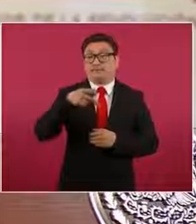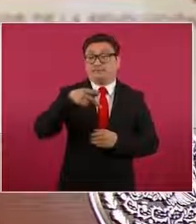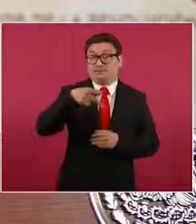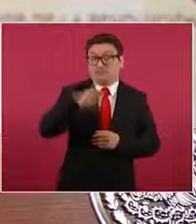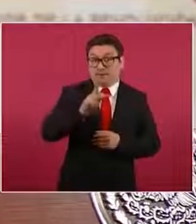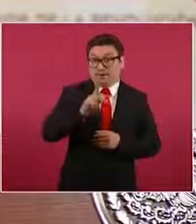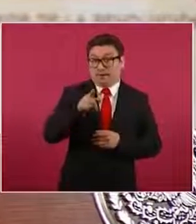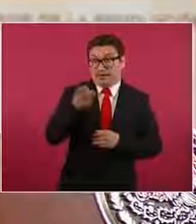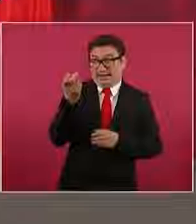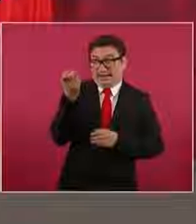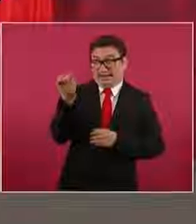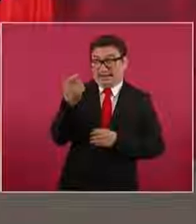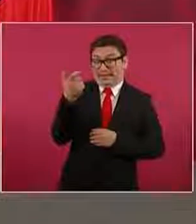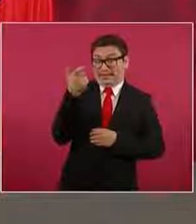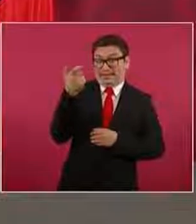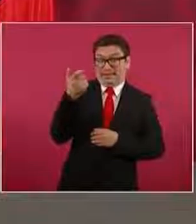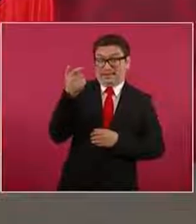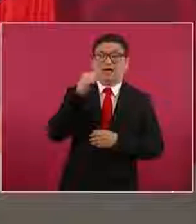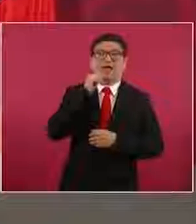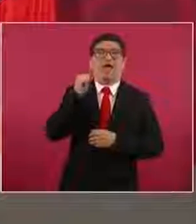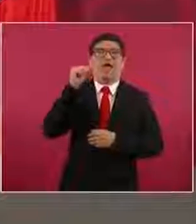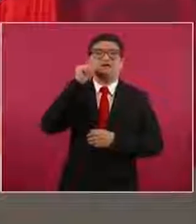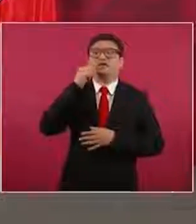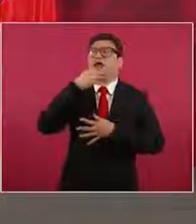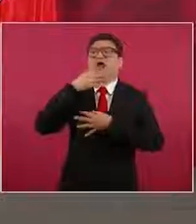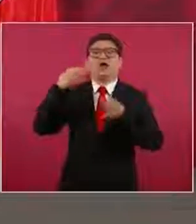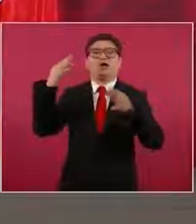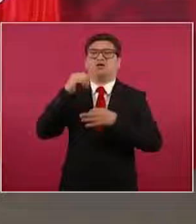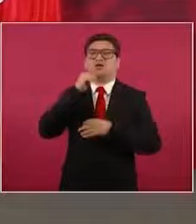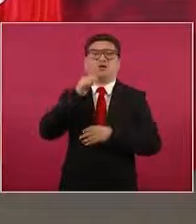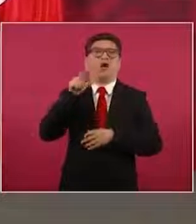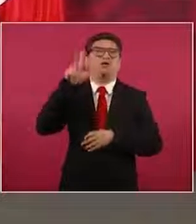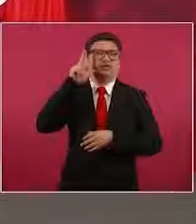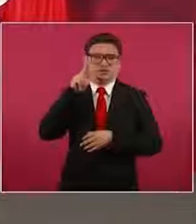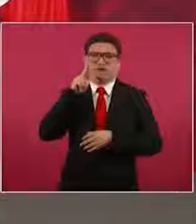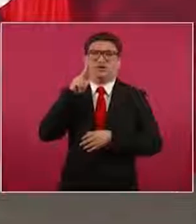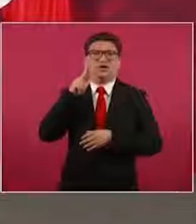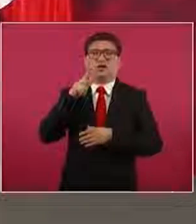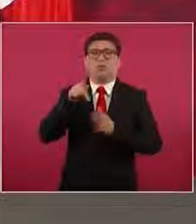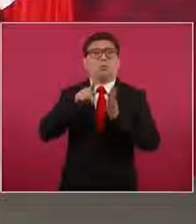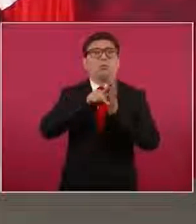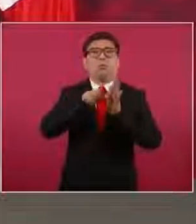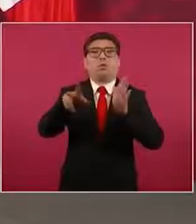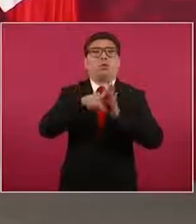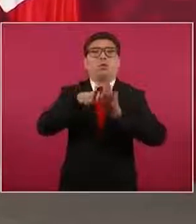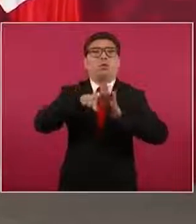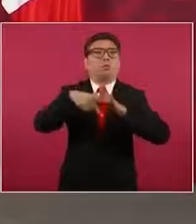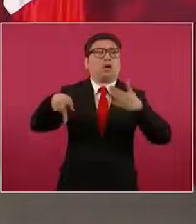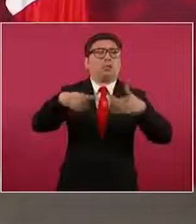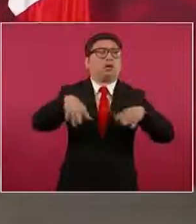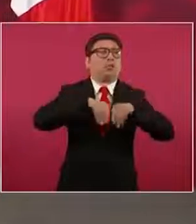aumento en el costo y que pasó de 8 mil millones de dólares a 12 mil millones.